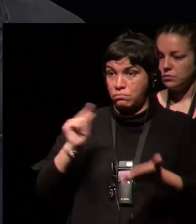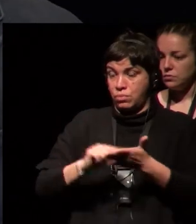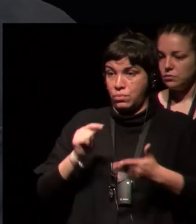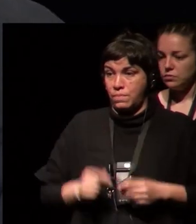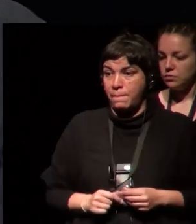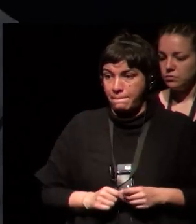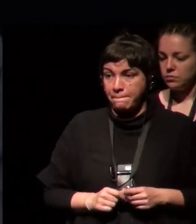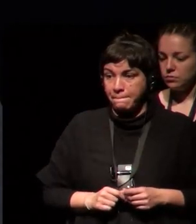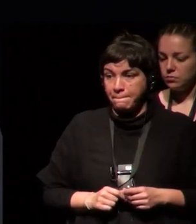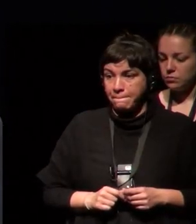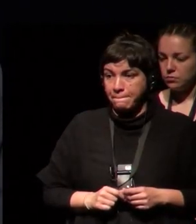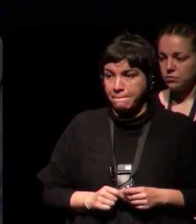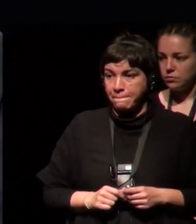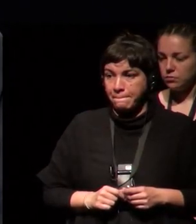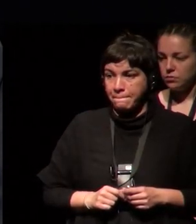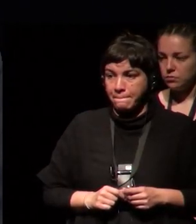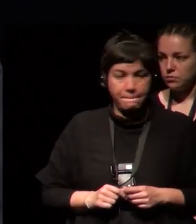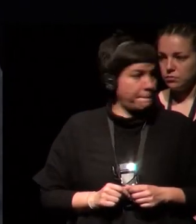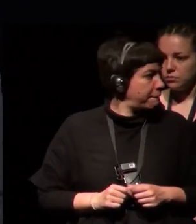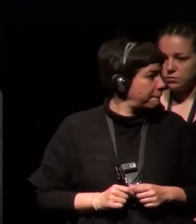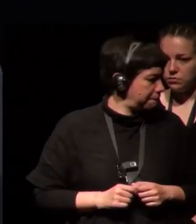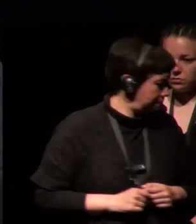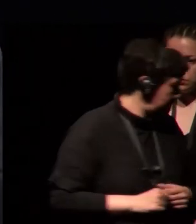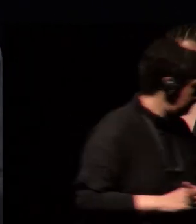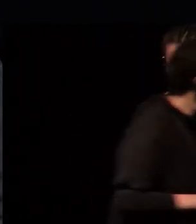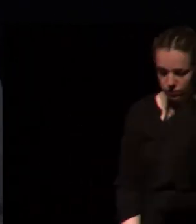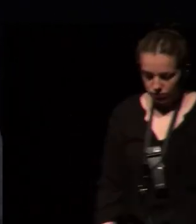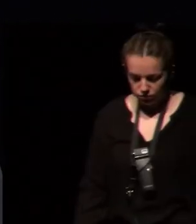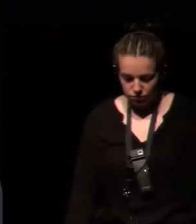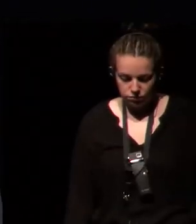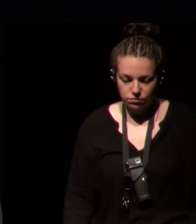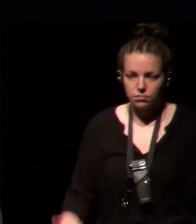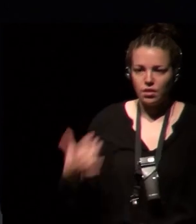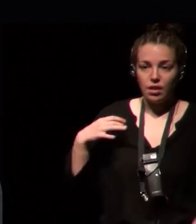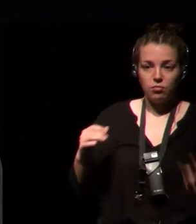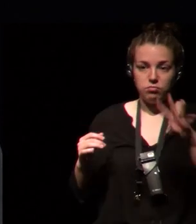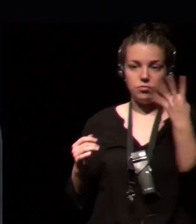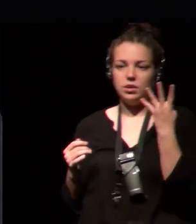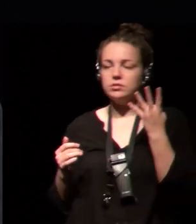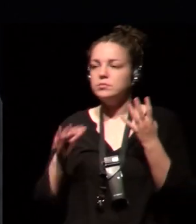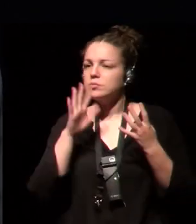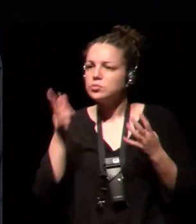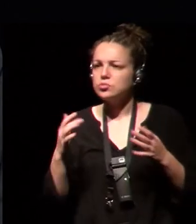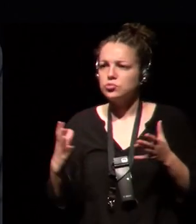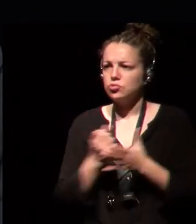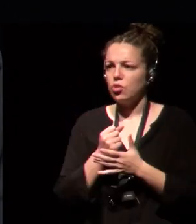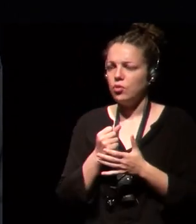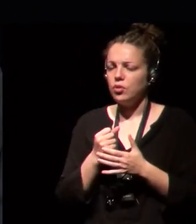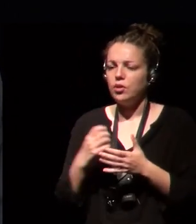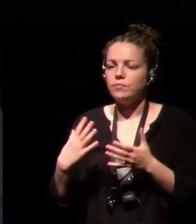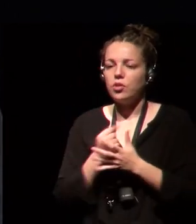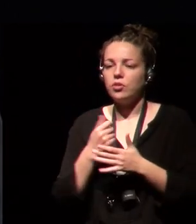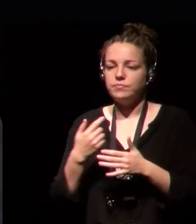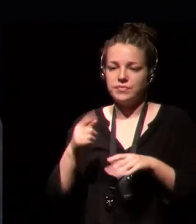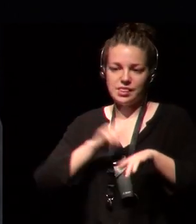The fourth domain, el so these things are all happening entorno, porque claro, todo esto interwoven and together. The fourth domain, the national one, we